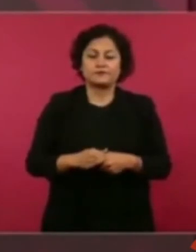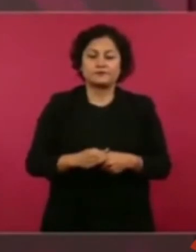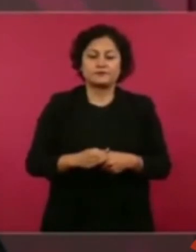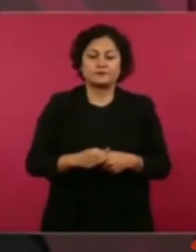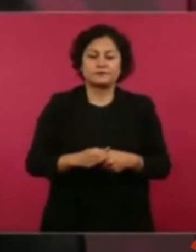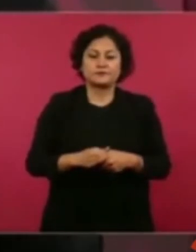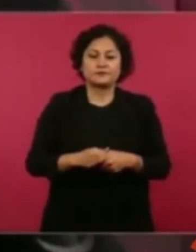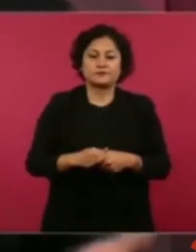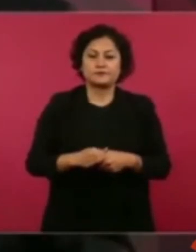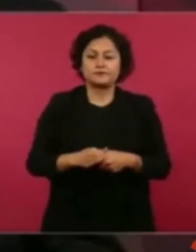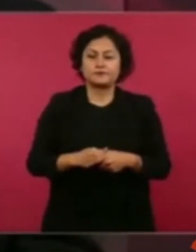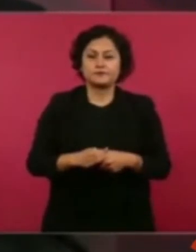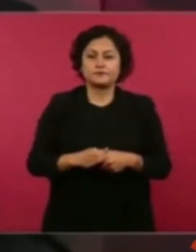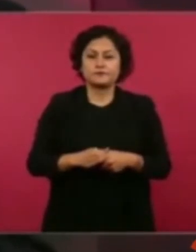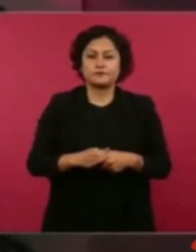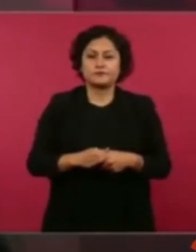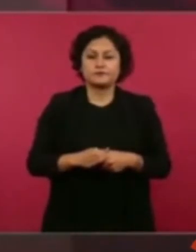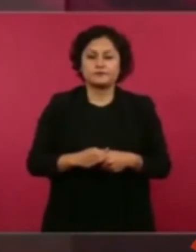Pero